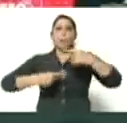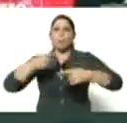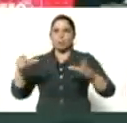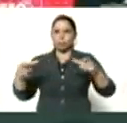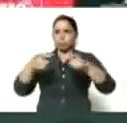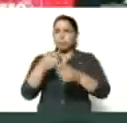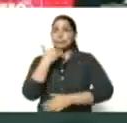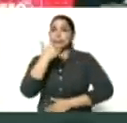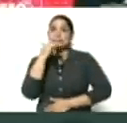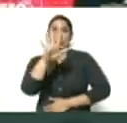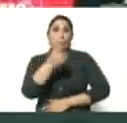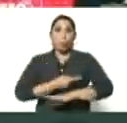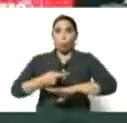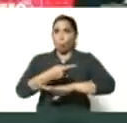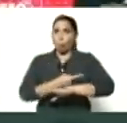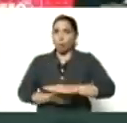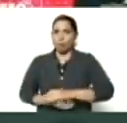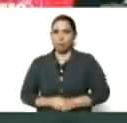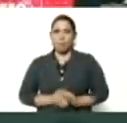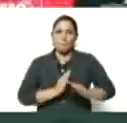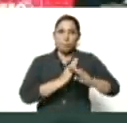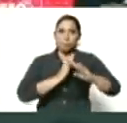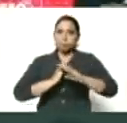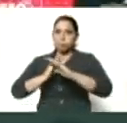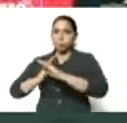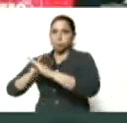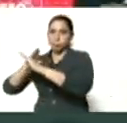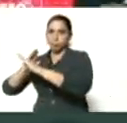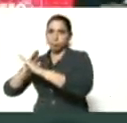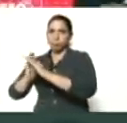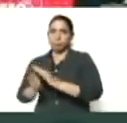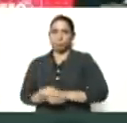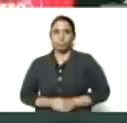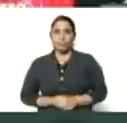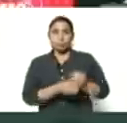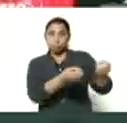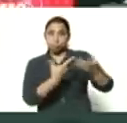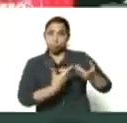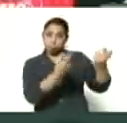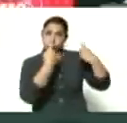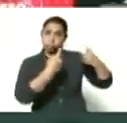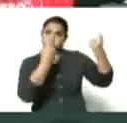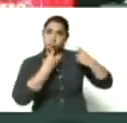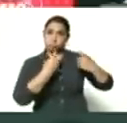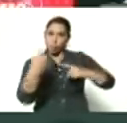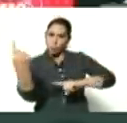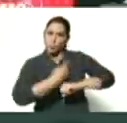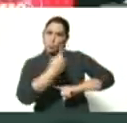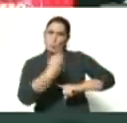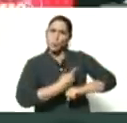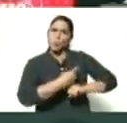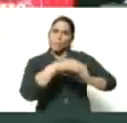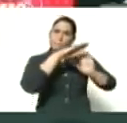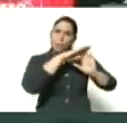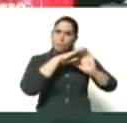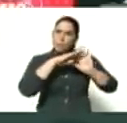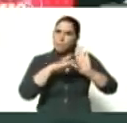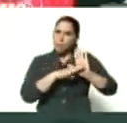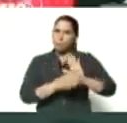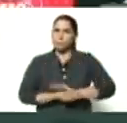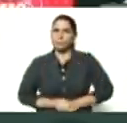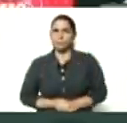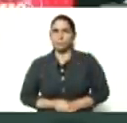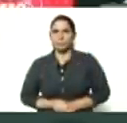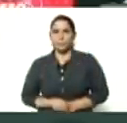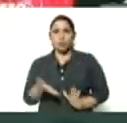casi 5 horas por intervalo y él nos había dado orientaciones, órdenes precisas sobre todos